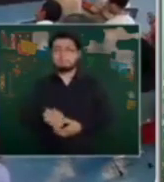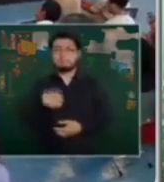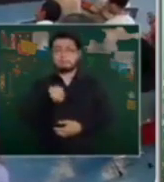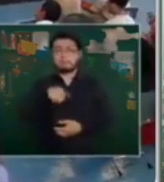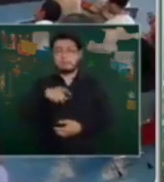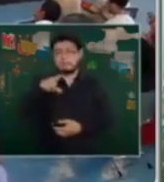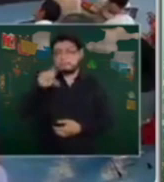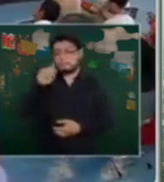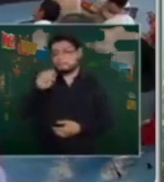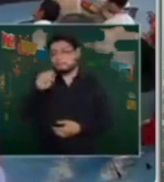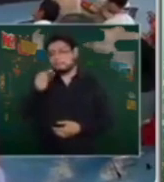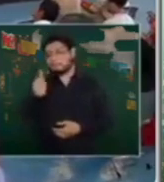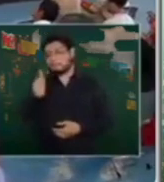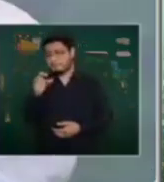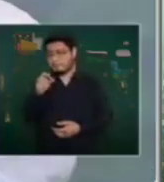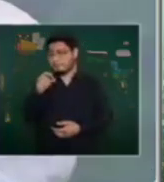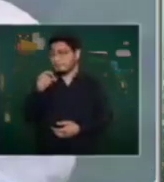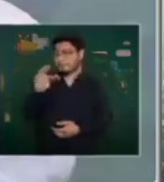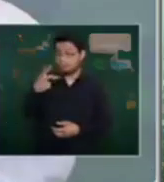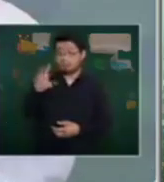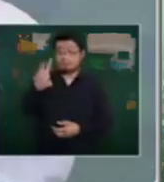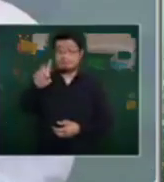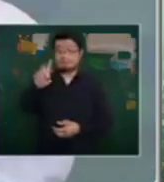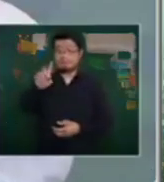26, 28, 30% en contra.